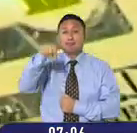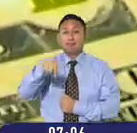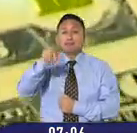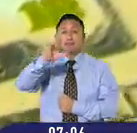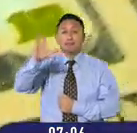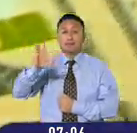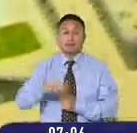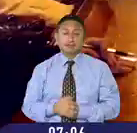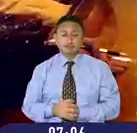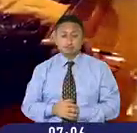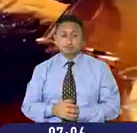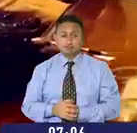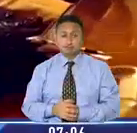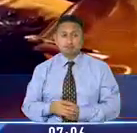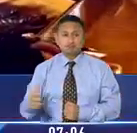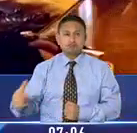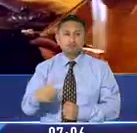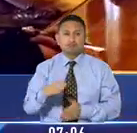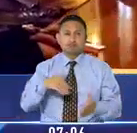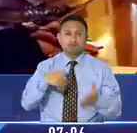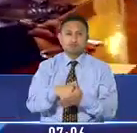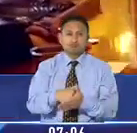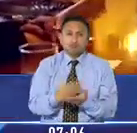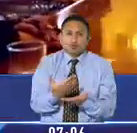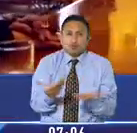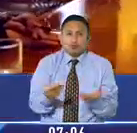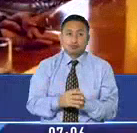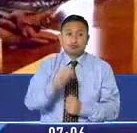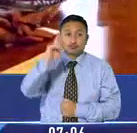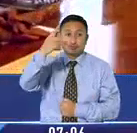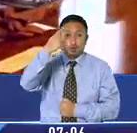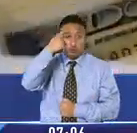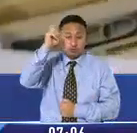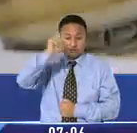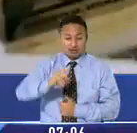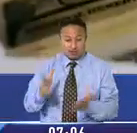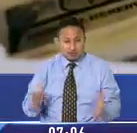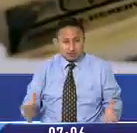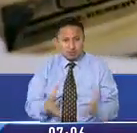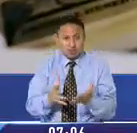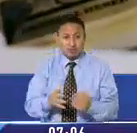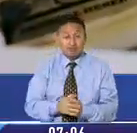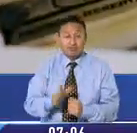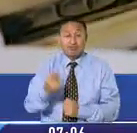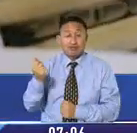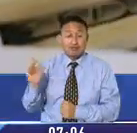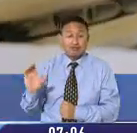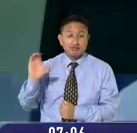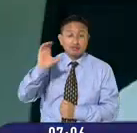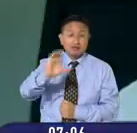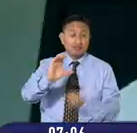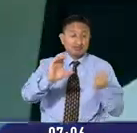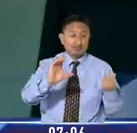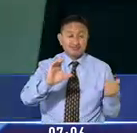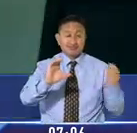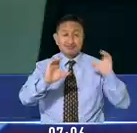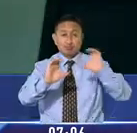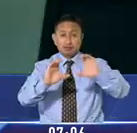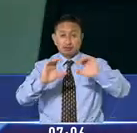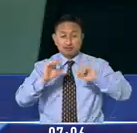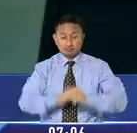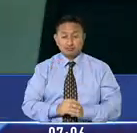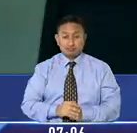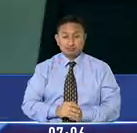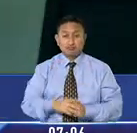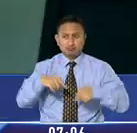este estancamiento, especialistas creen que el gobierno debe fomentar la inversión privada. Buscar mecanismos de